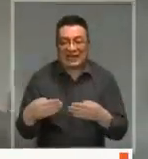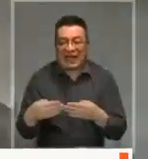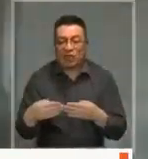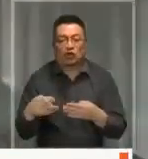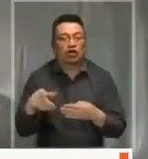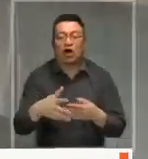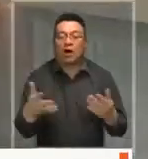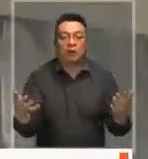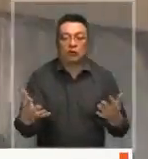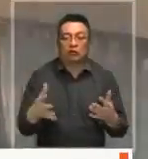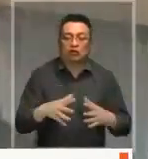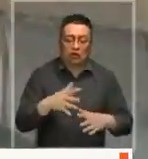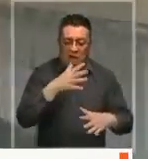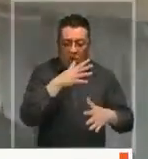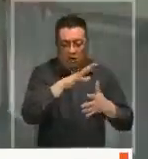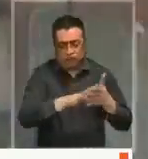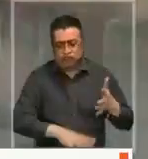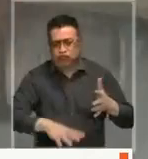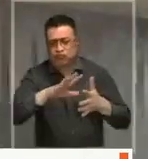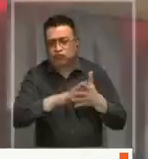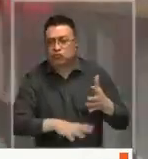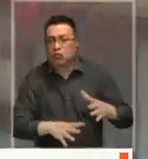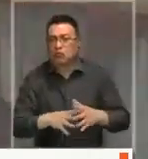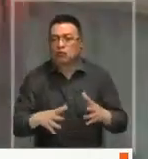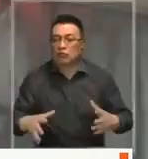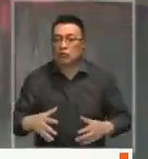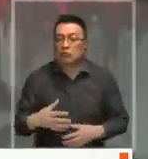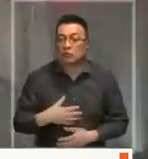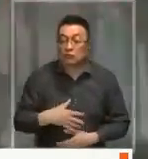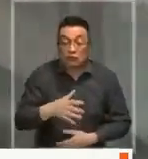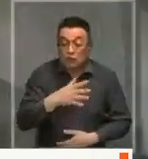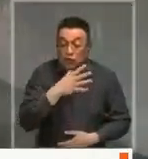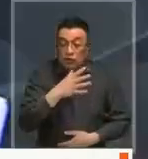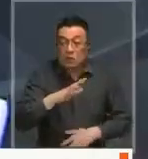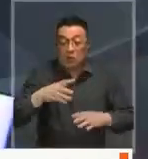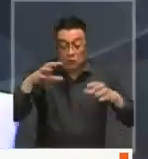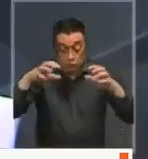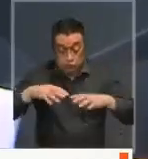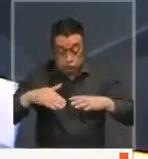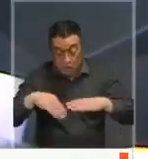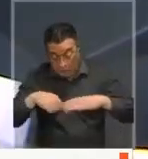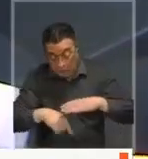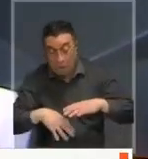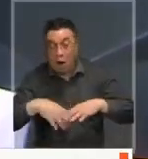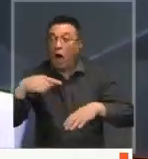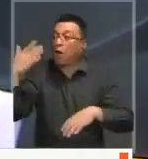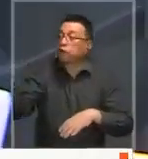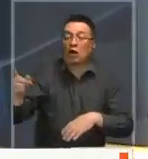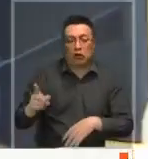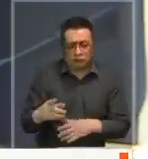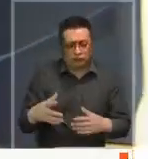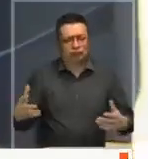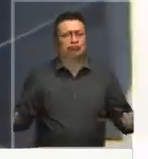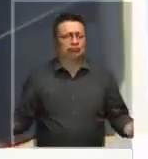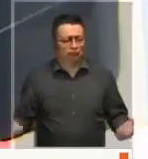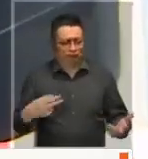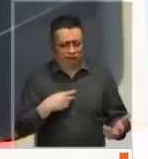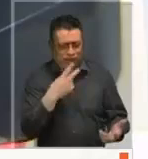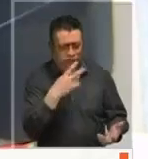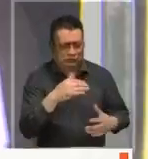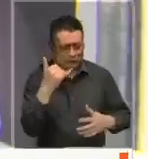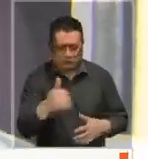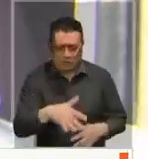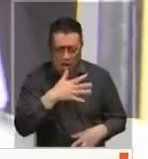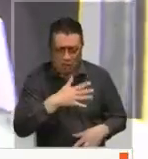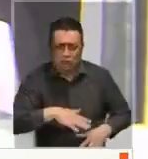las indignantes filtraciones de agua. Bueno, yo no sé, creo que está lloviendo más en el túnel que afuera. Uno pasa por ahí y eso siempre está lleno de